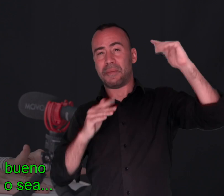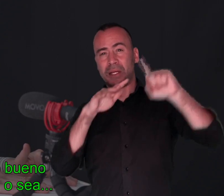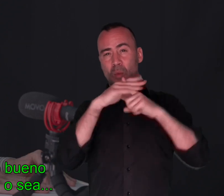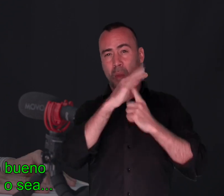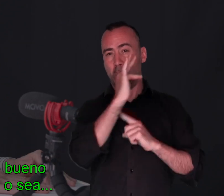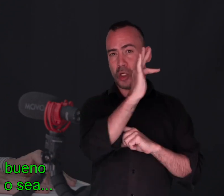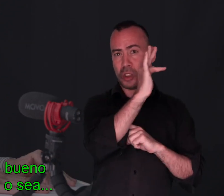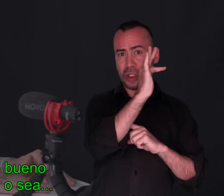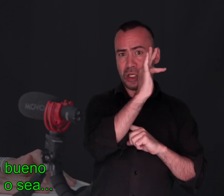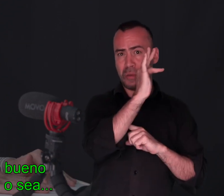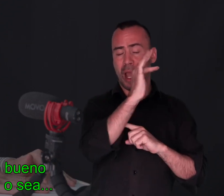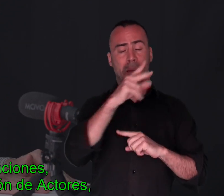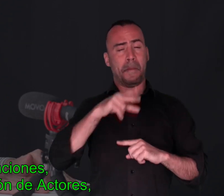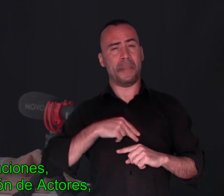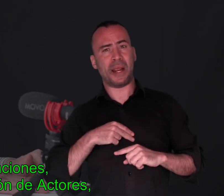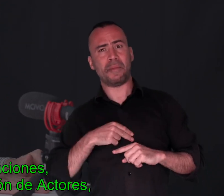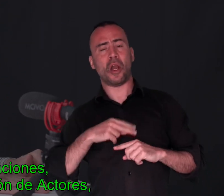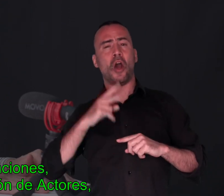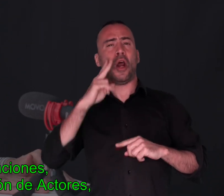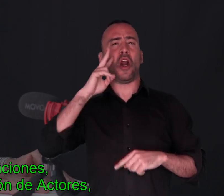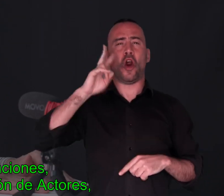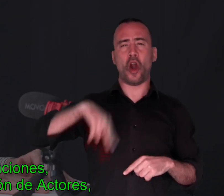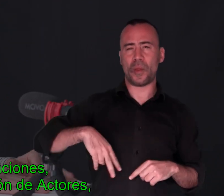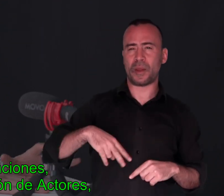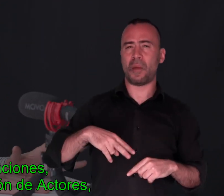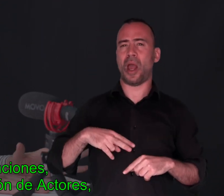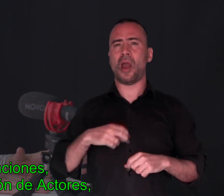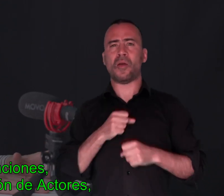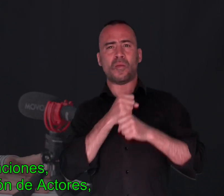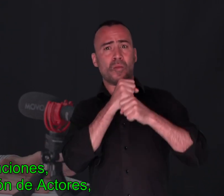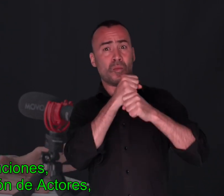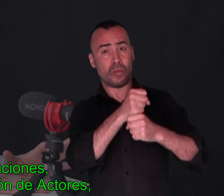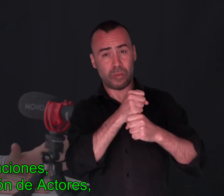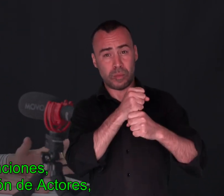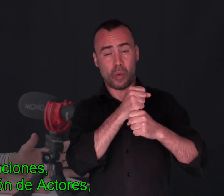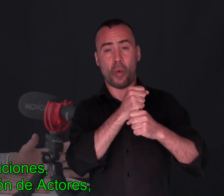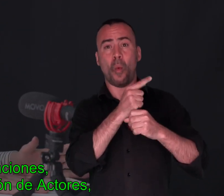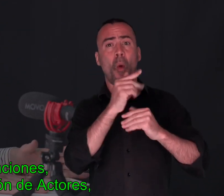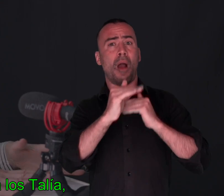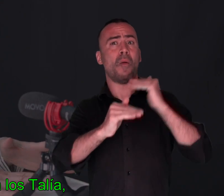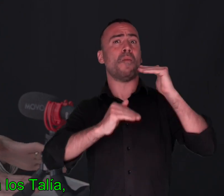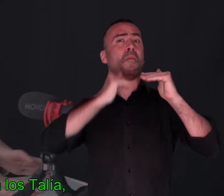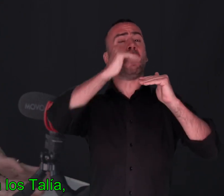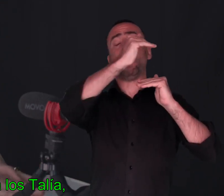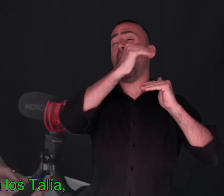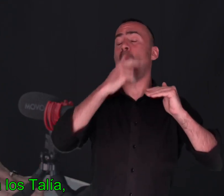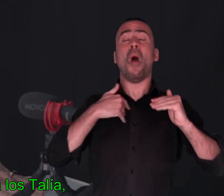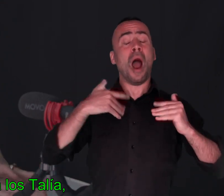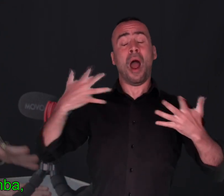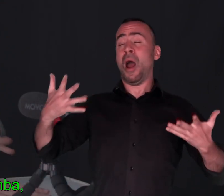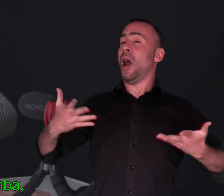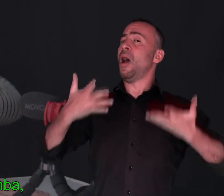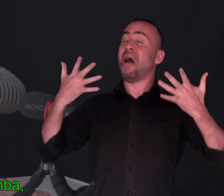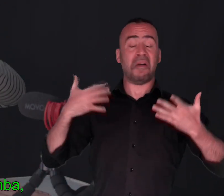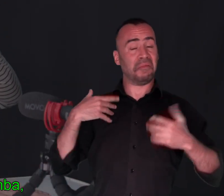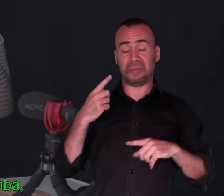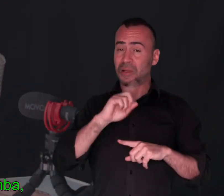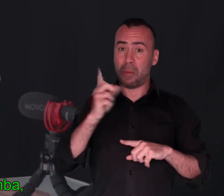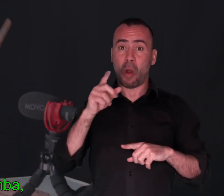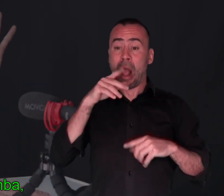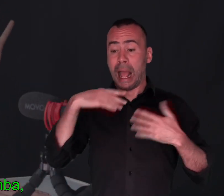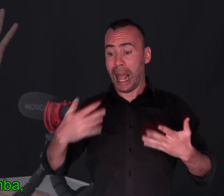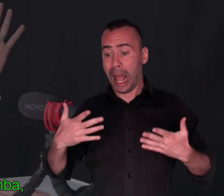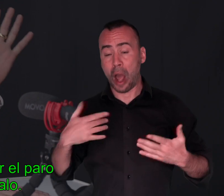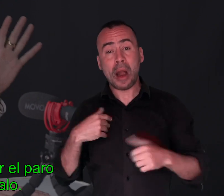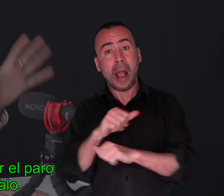lo bueno es tan bueno o sea ni las nominaciones el premio de la Unión de actores la nominación a Host talía es